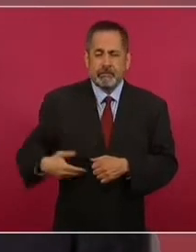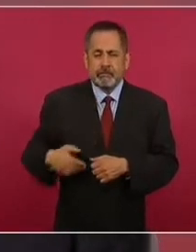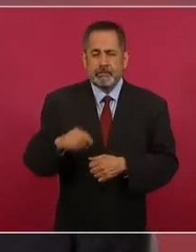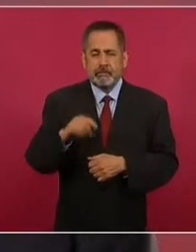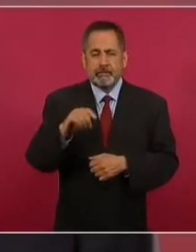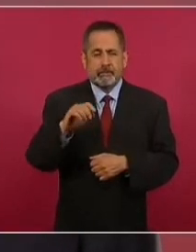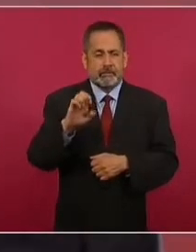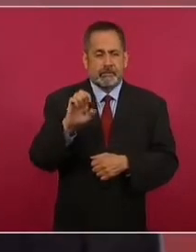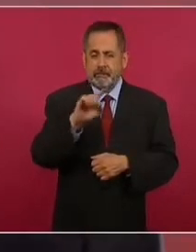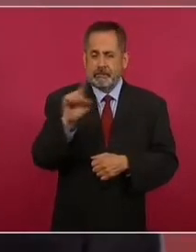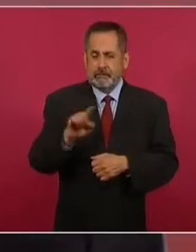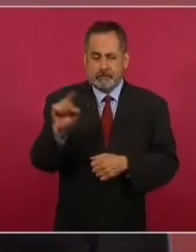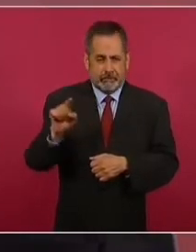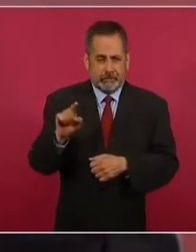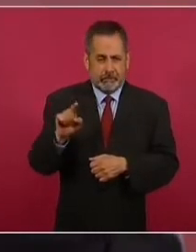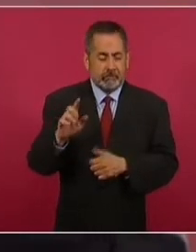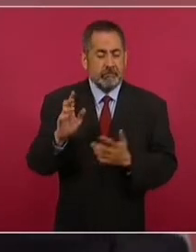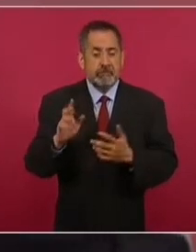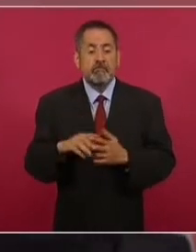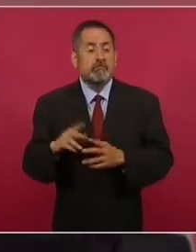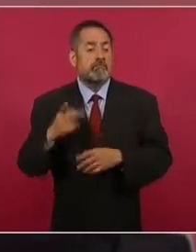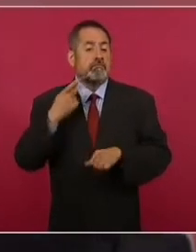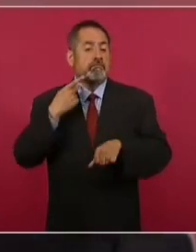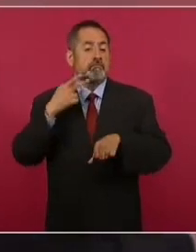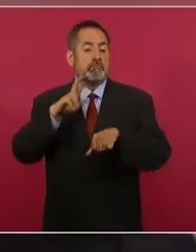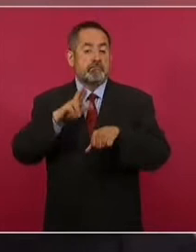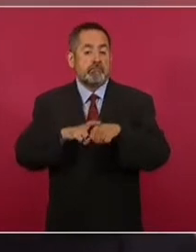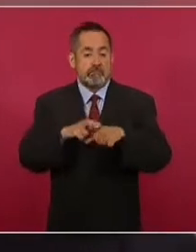se entregó la Procuraduría